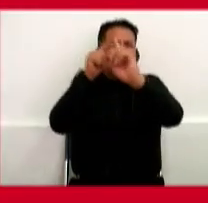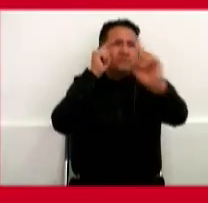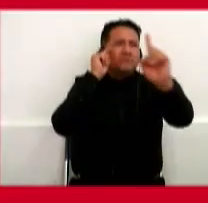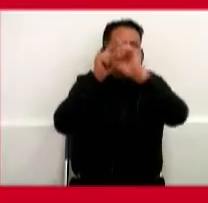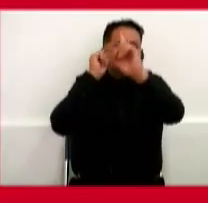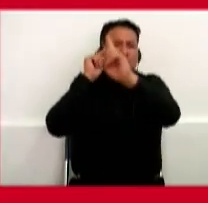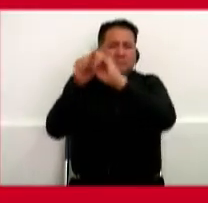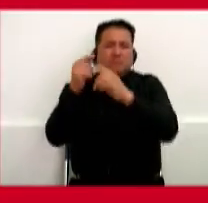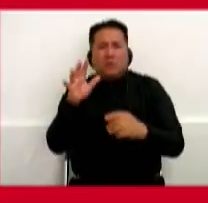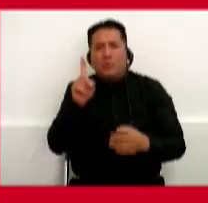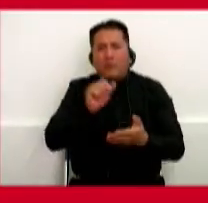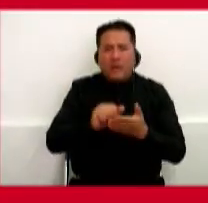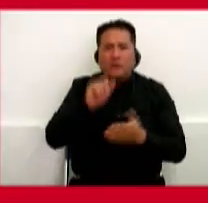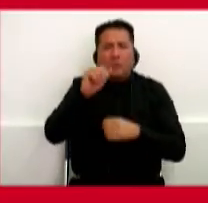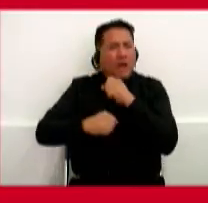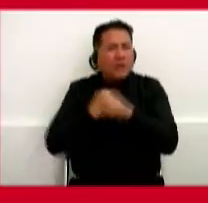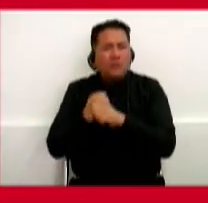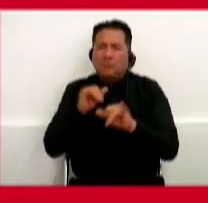mes o por año.